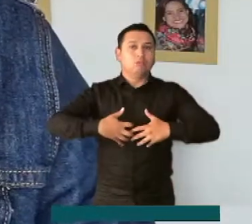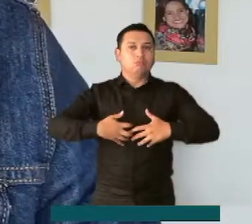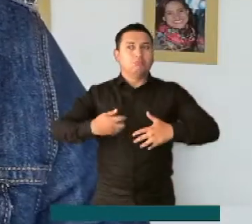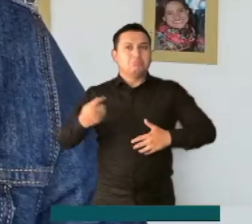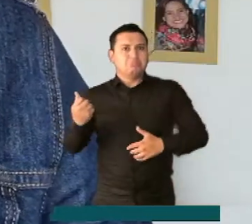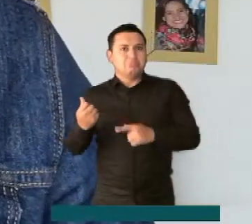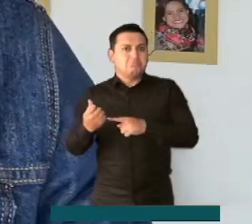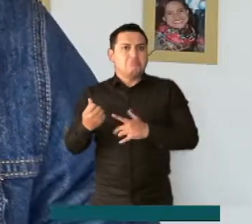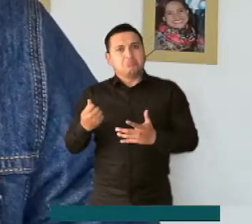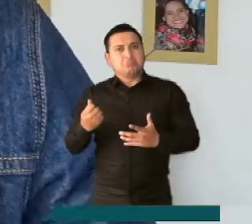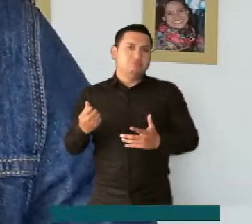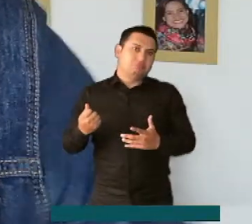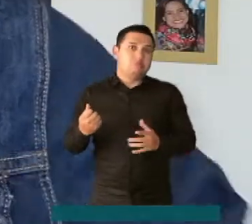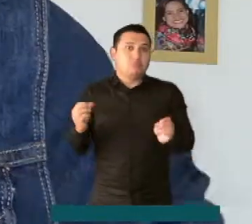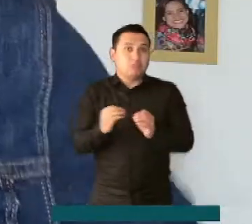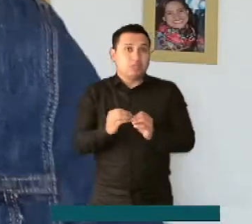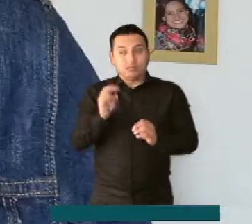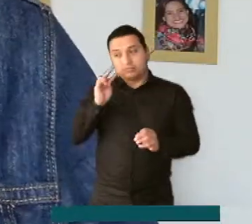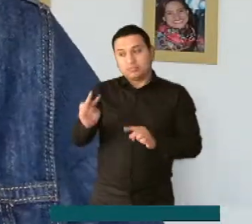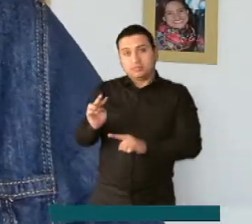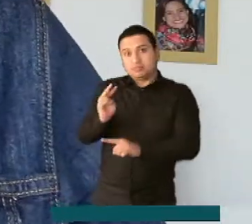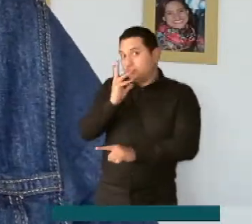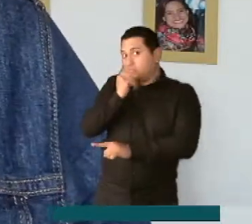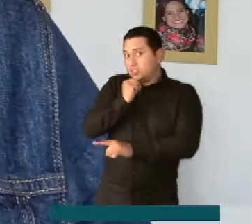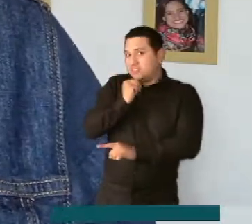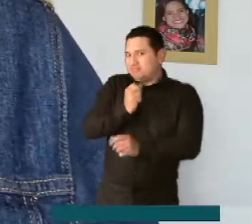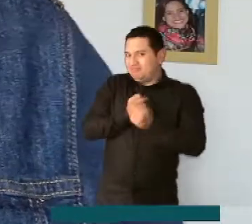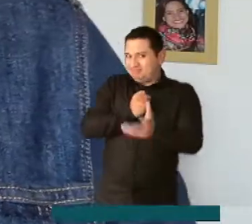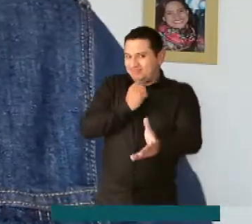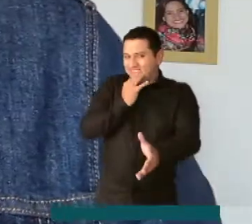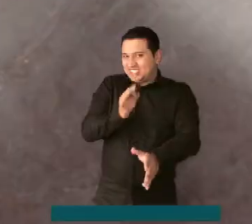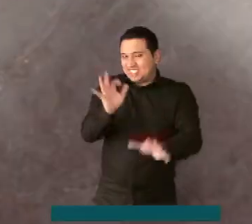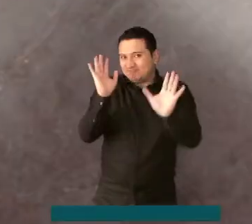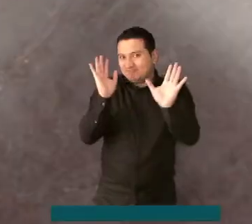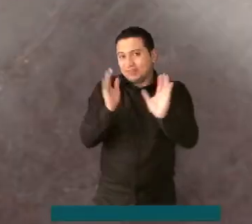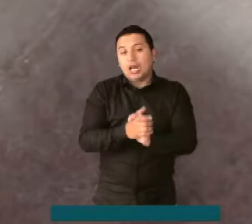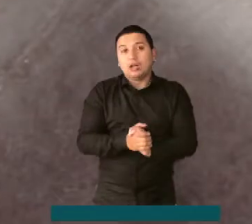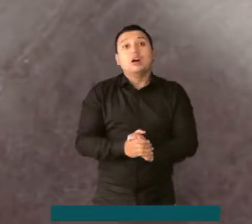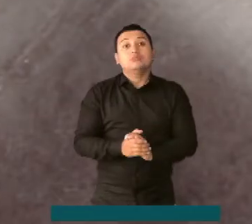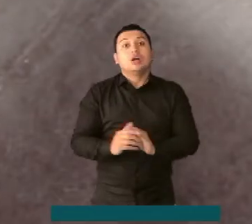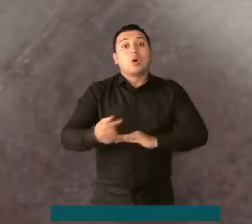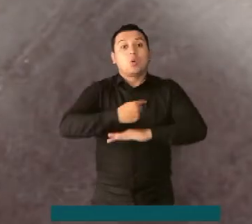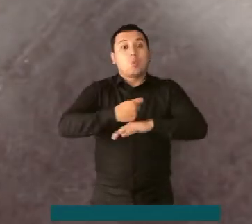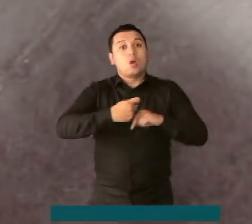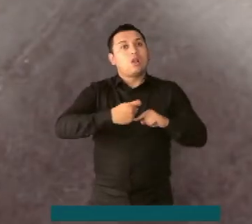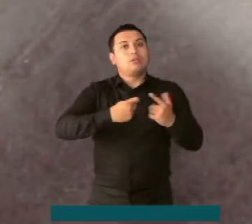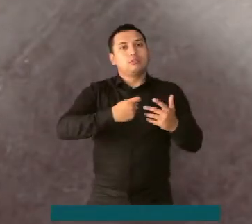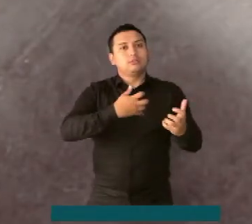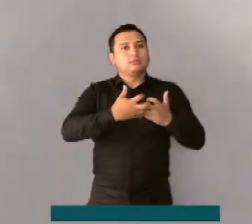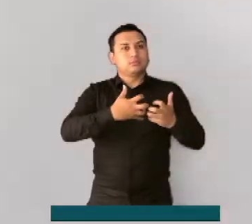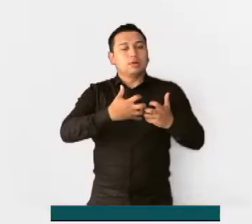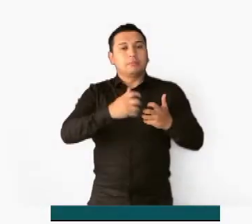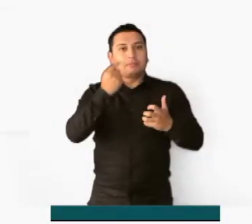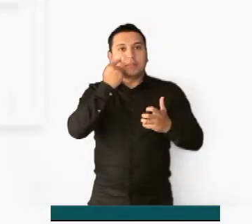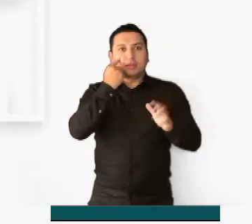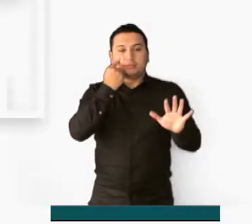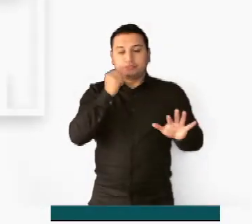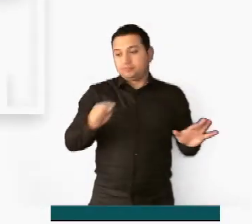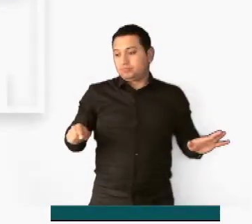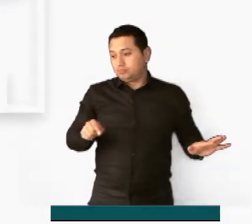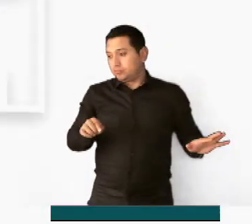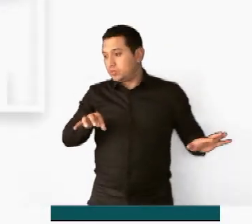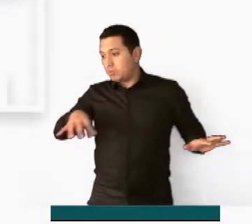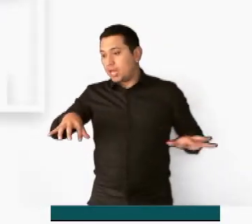de nuevo precio. Y seamos sinceros, se ve bonito en donde sea que lo instale. La ventaja con el sistema que ofrece Google es que un solo punto cubre